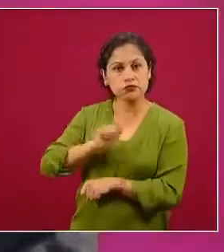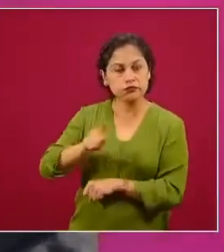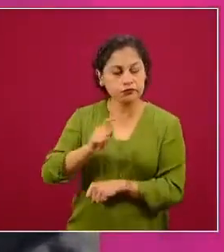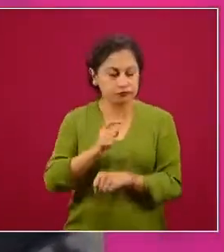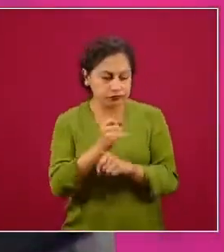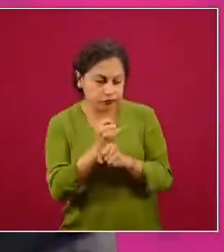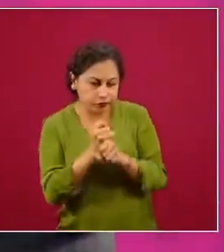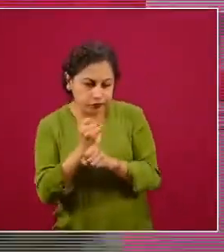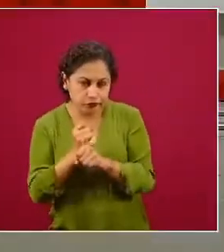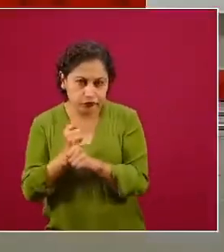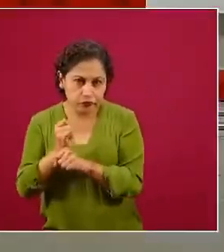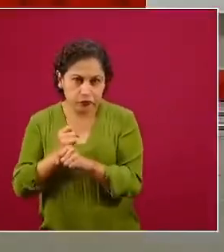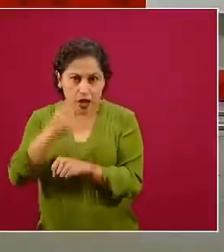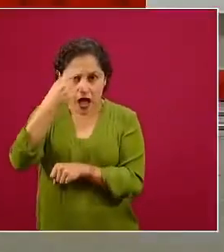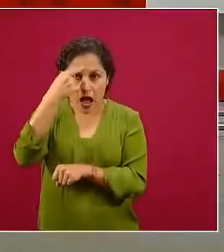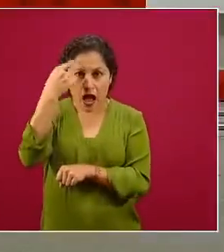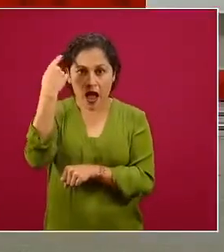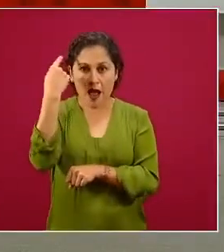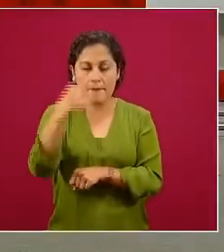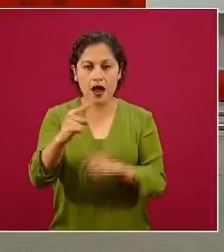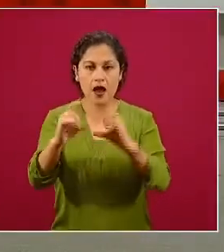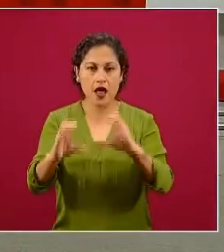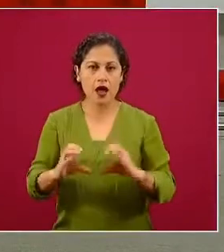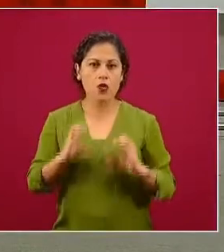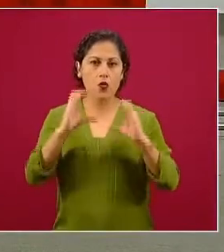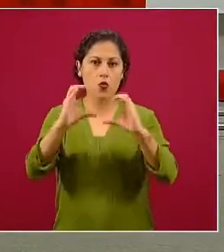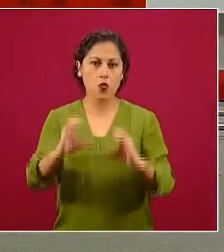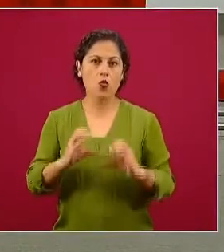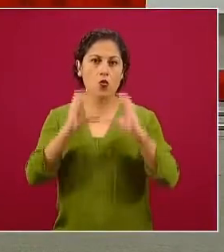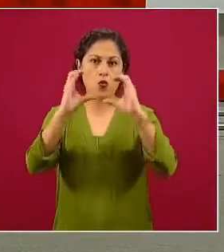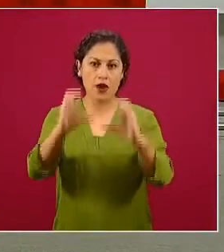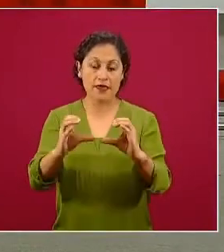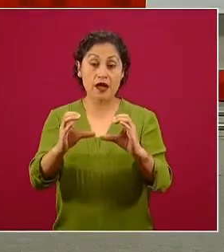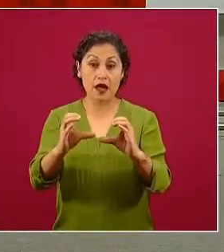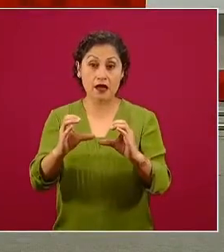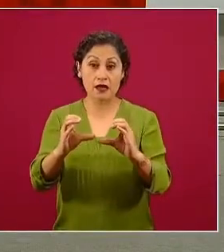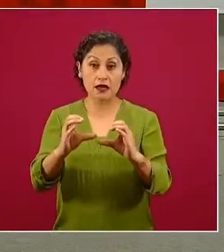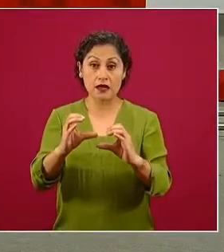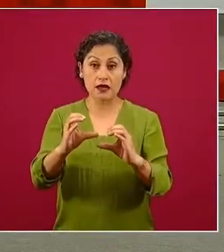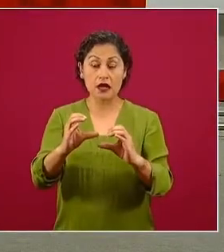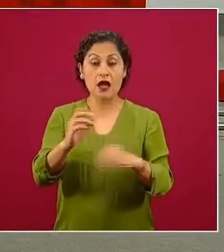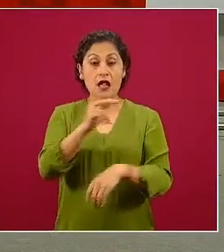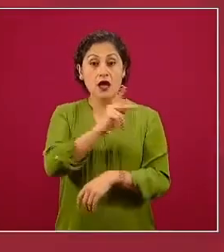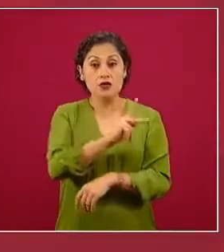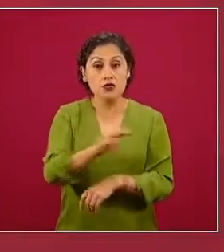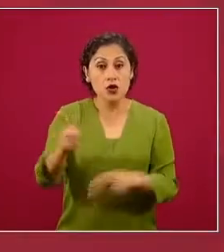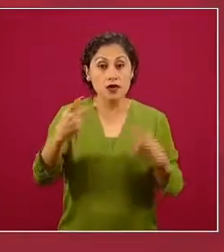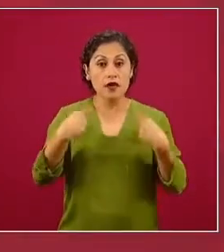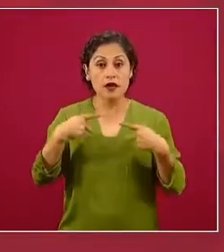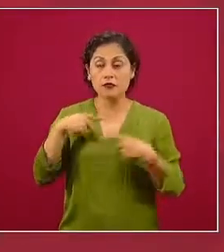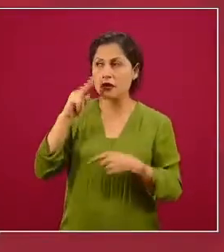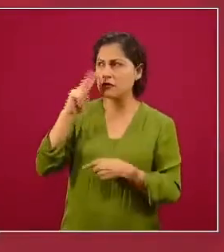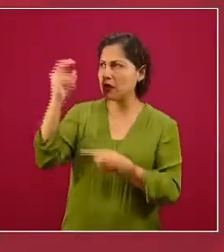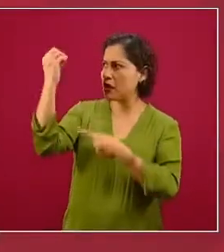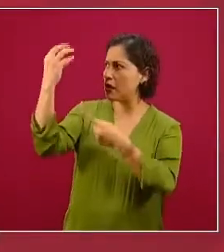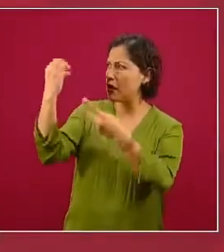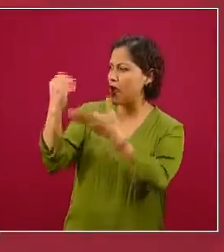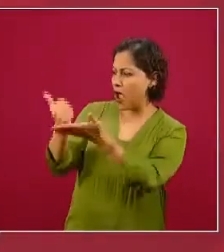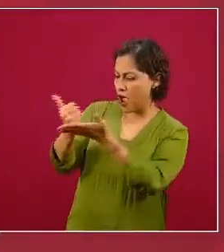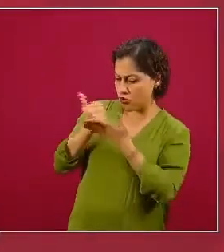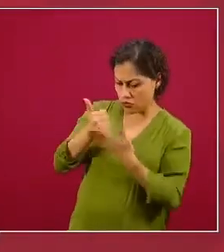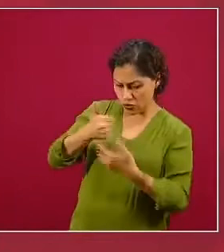epidémico y nos alerten a todas y todos sobre lo que podría ocurrir si el desconfinamiento es demasiado